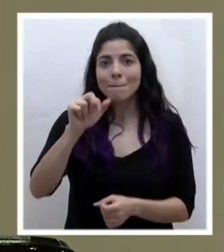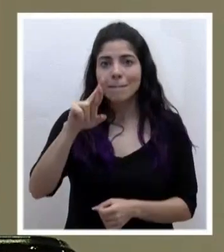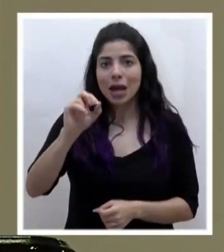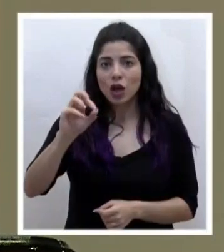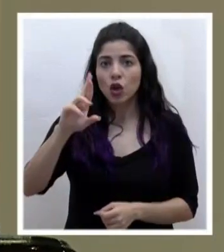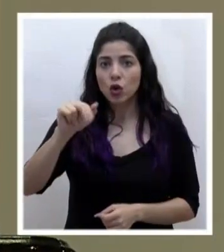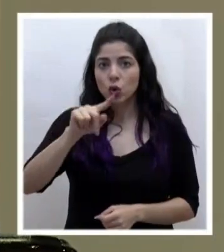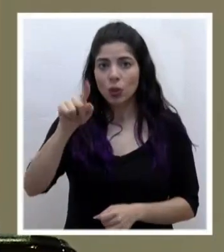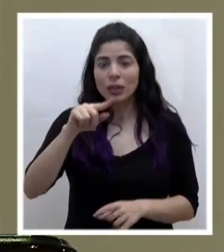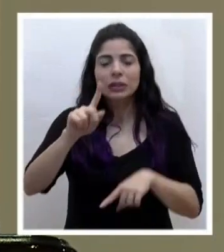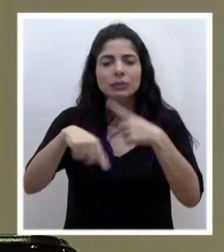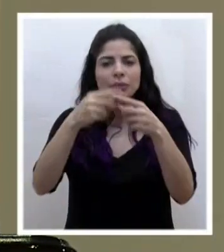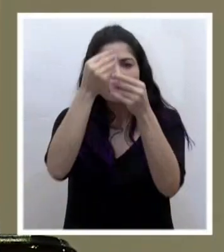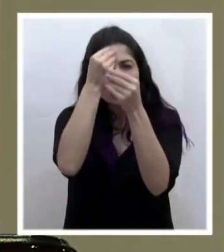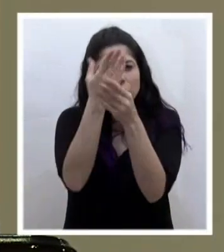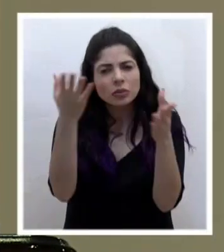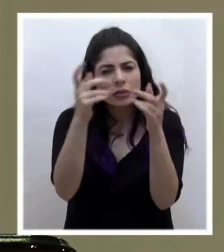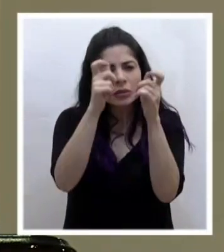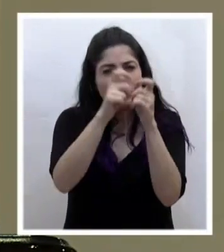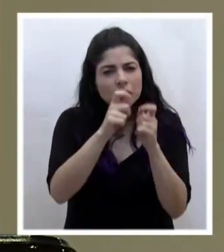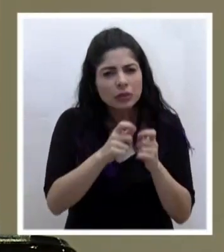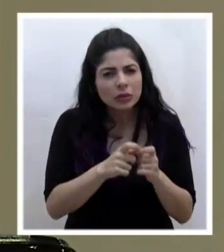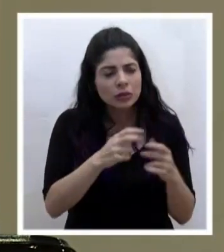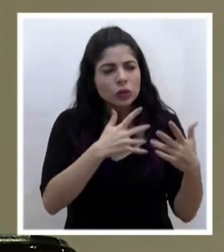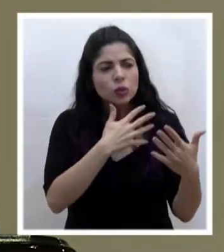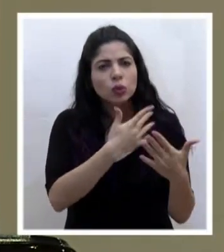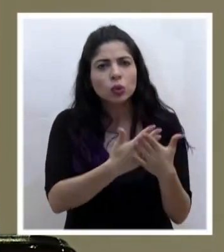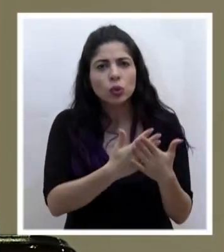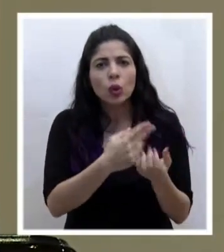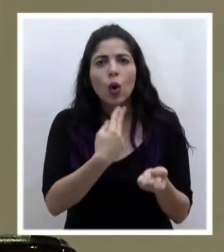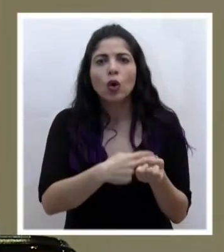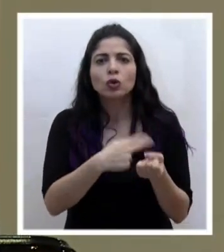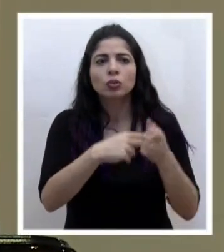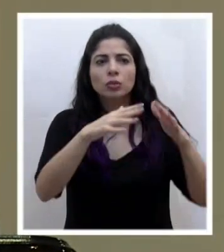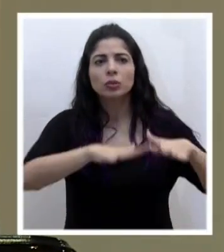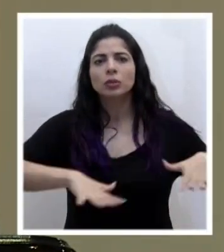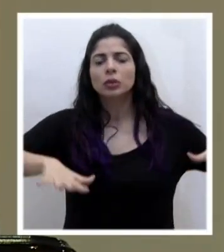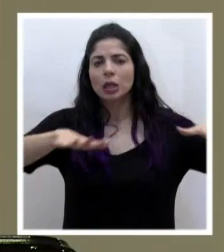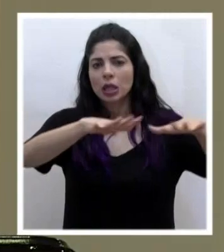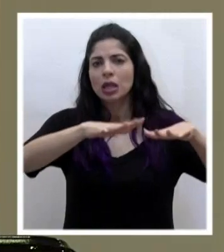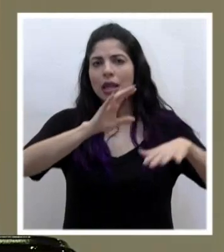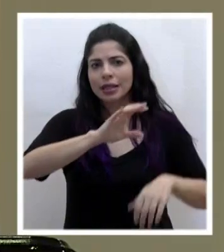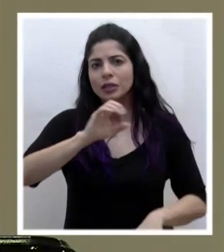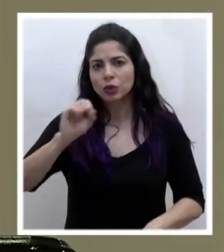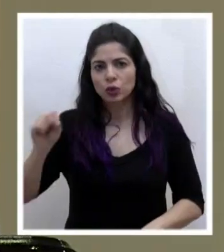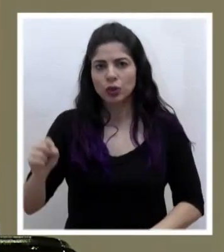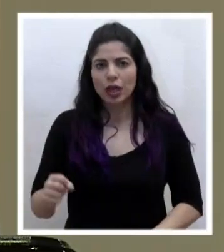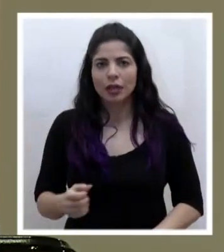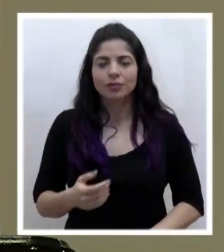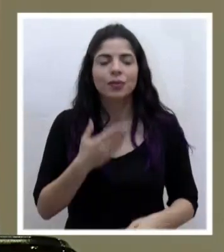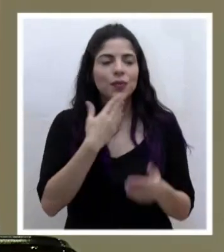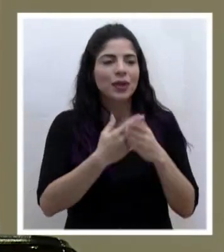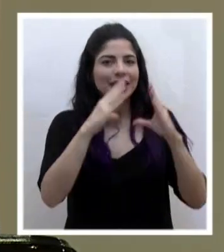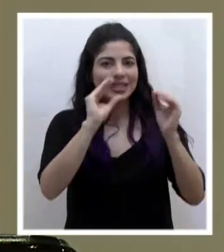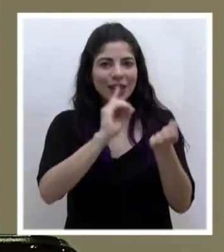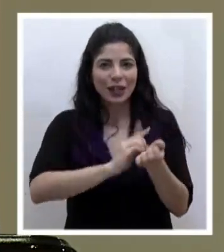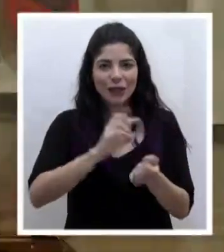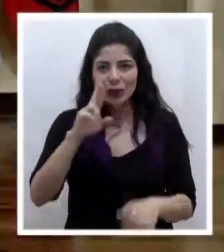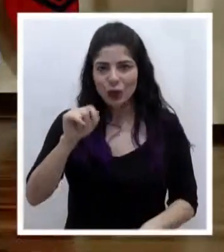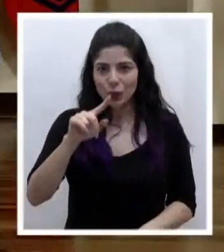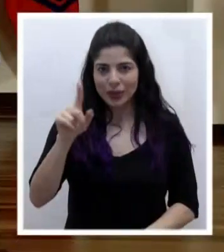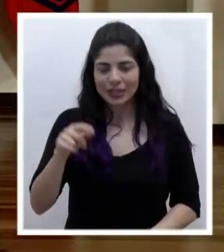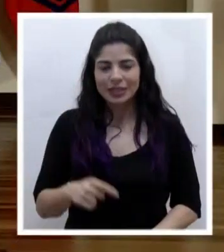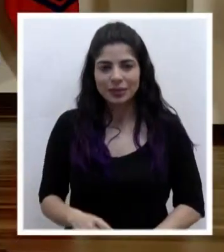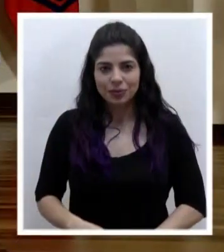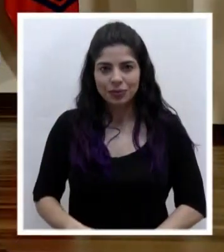nos va a brindar un informe detallado de la capacidad de la red hospitalaria de la Caja Costarricense de Seguro Social. Muy buenas tardes, doctor Ruiz.